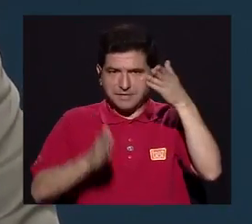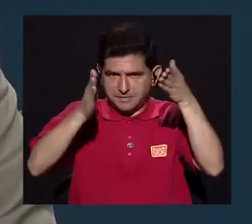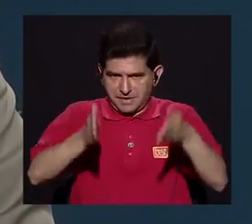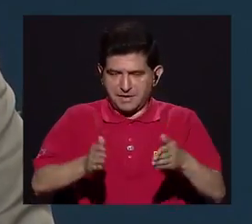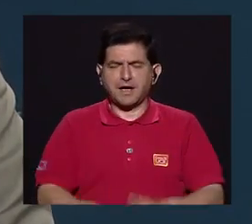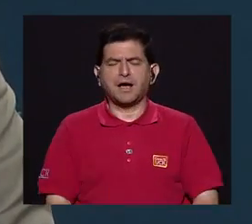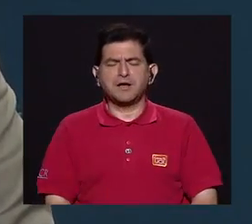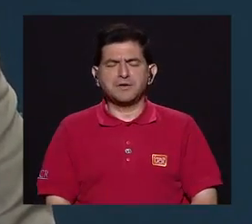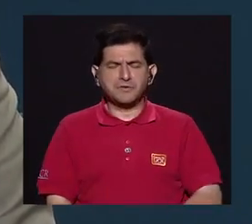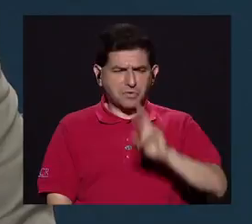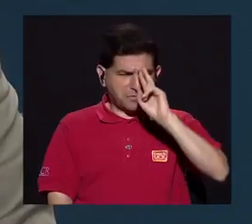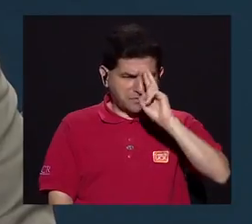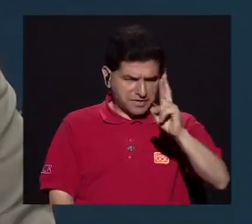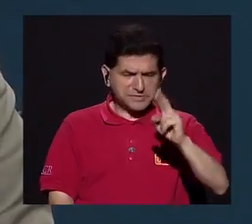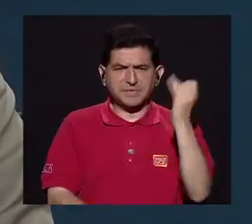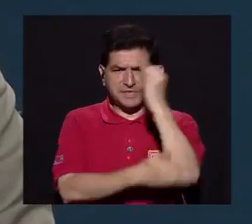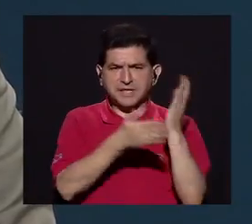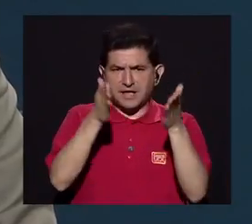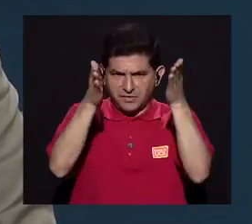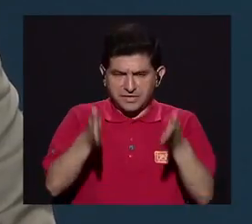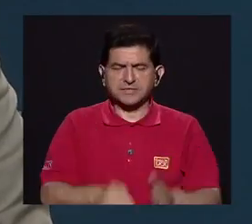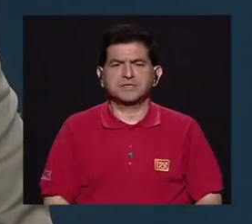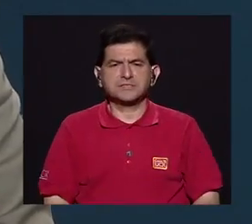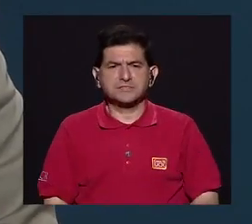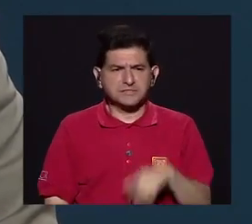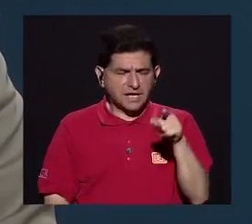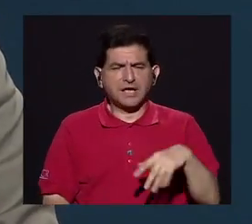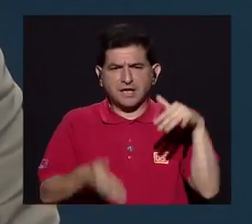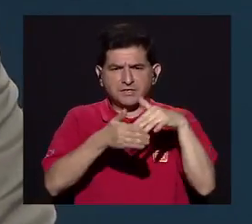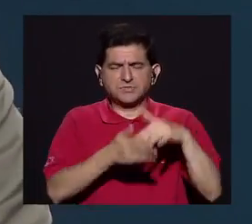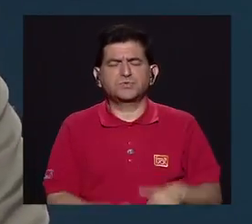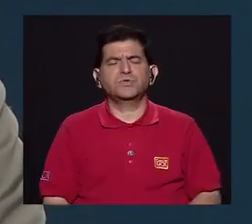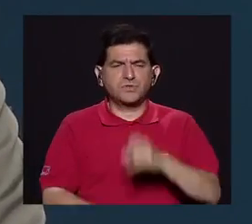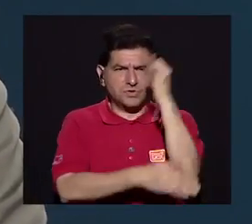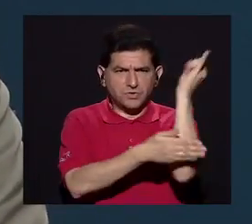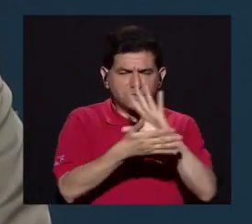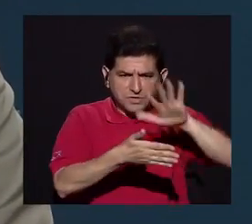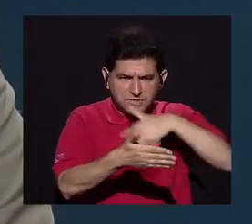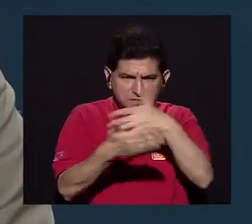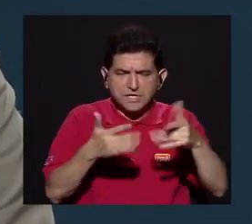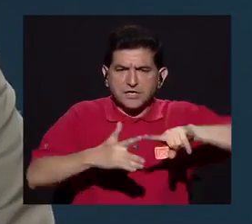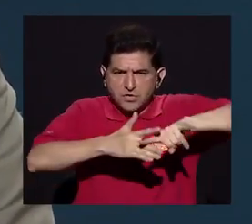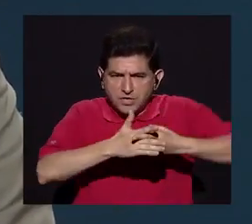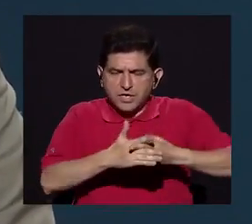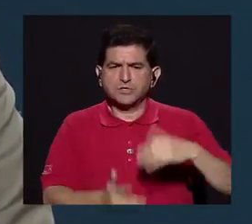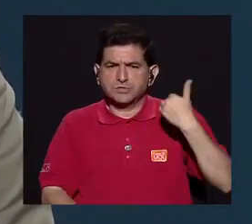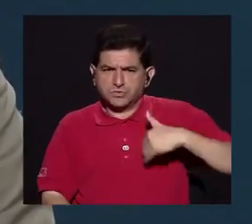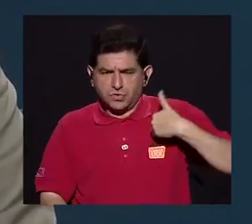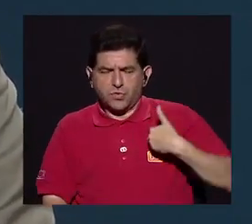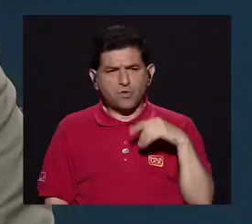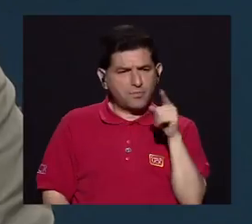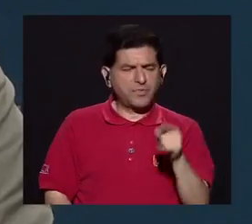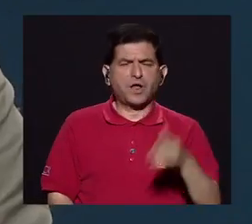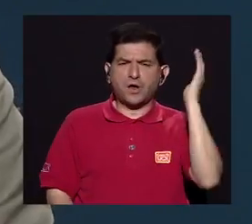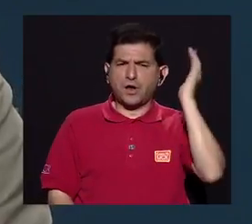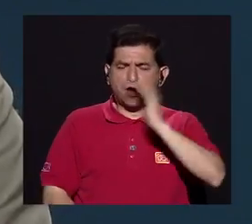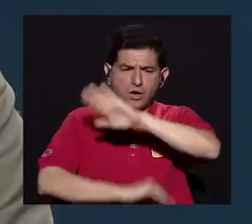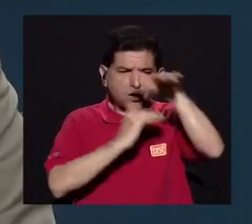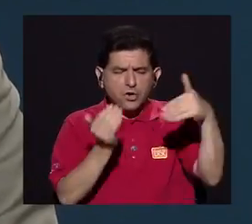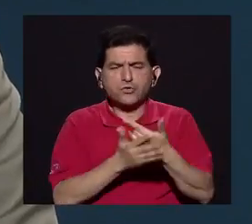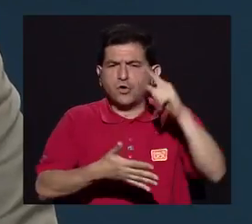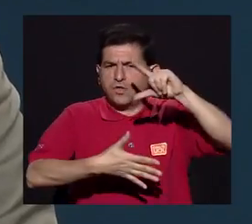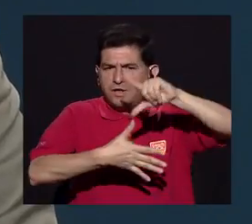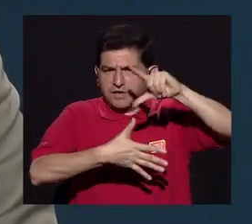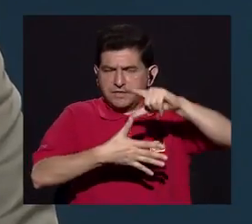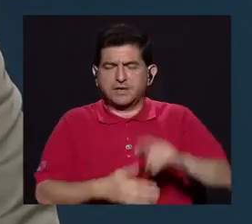mexicano, reconocido artista, formado en diseño gráfico en sus inicios, un hombre que se ha encargado de dar conferencias en